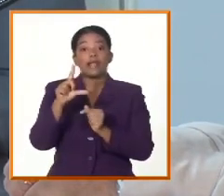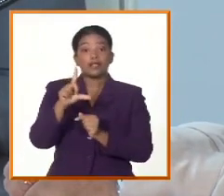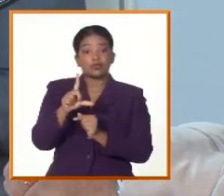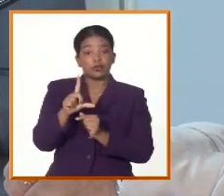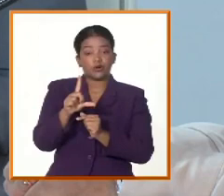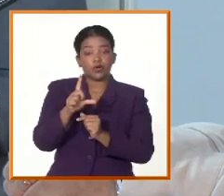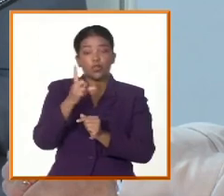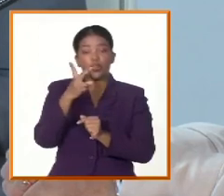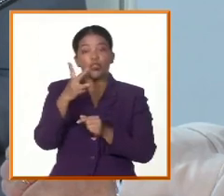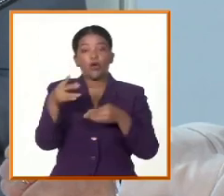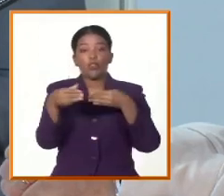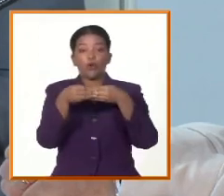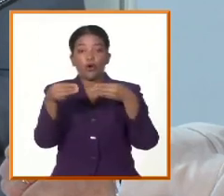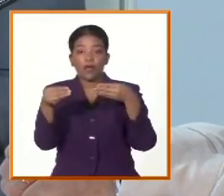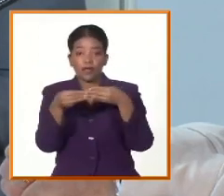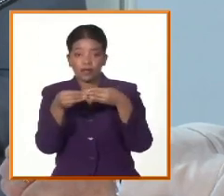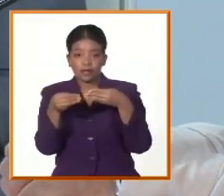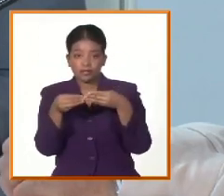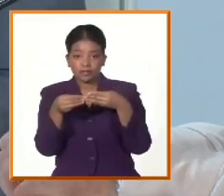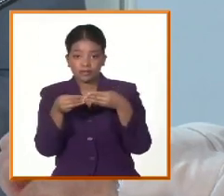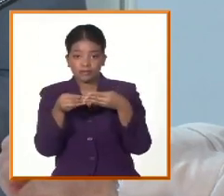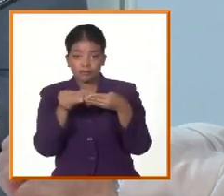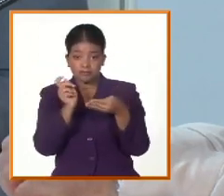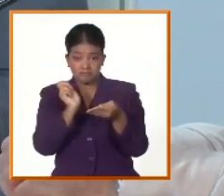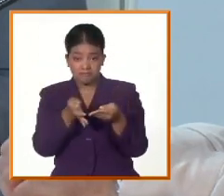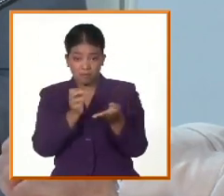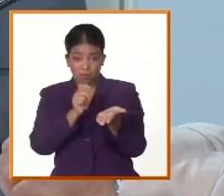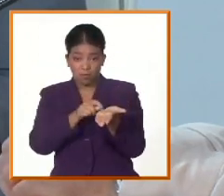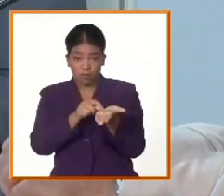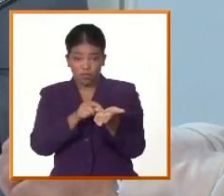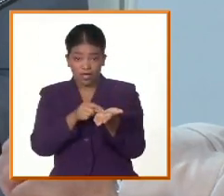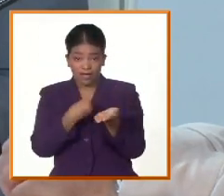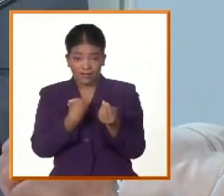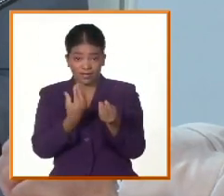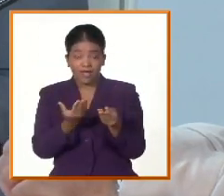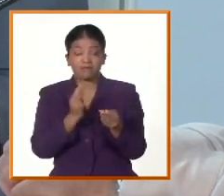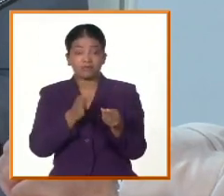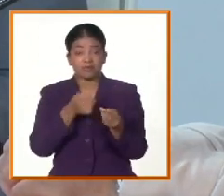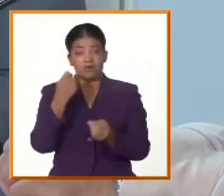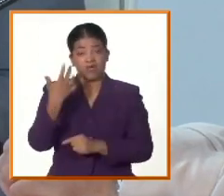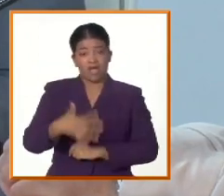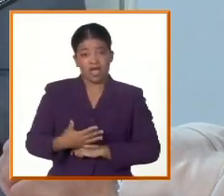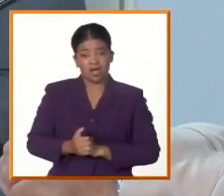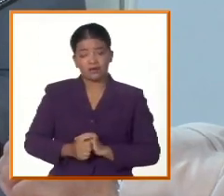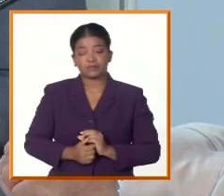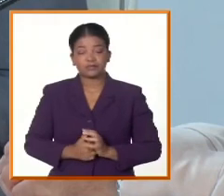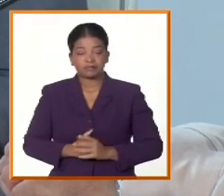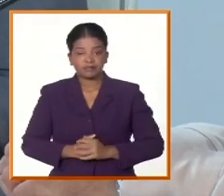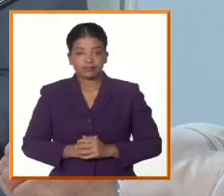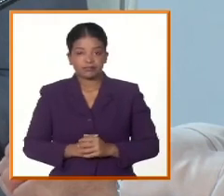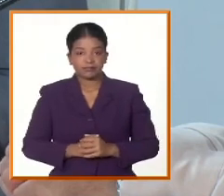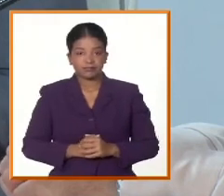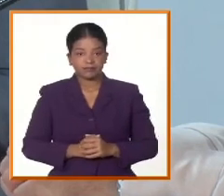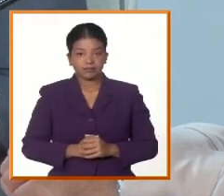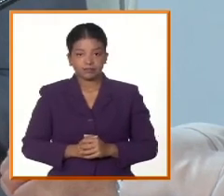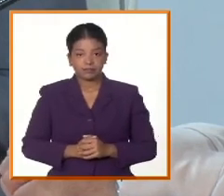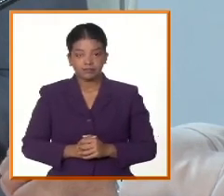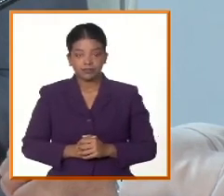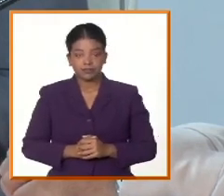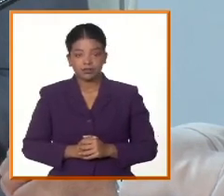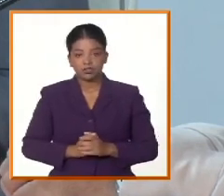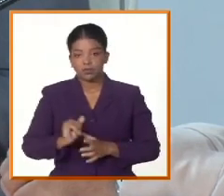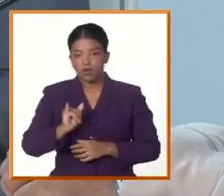que compra para asegurar el canasta básica y la soya que es un insumo una materia prima que usa la industria que hace para apenas